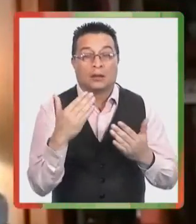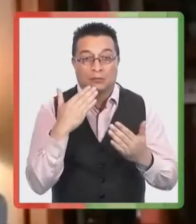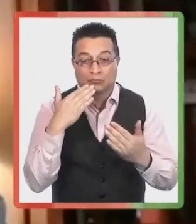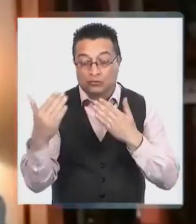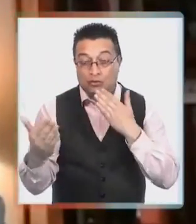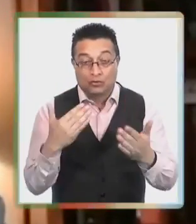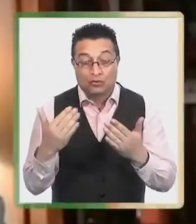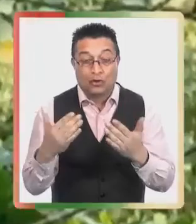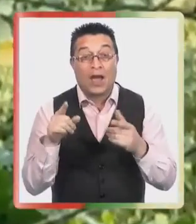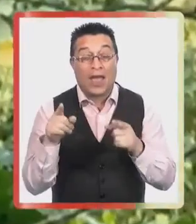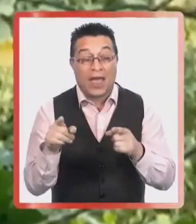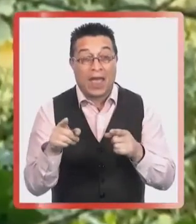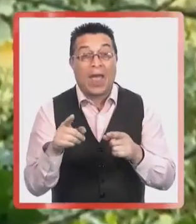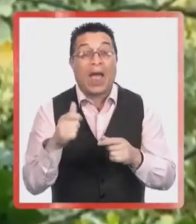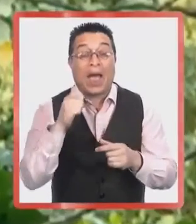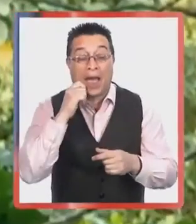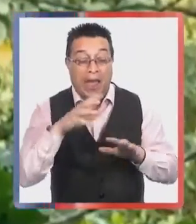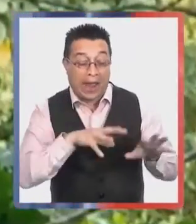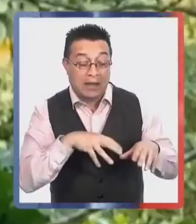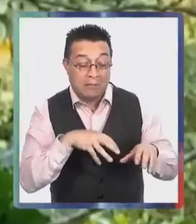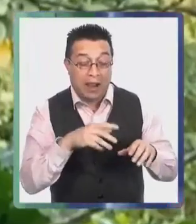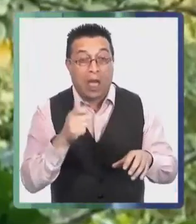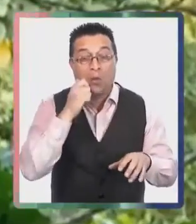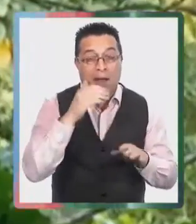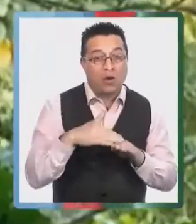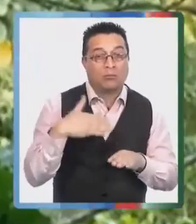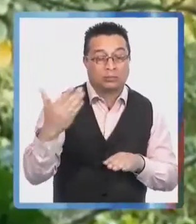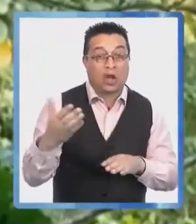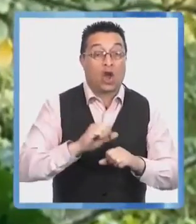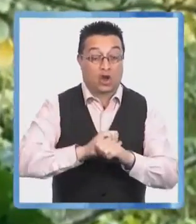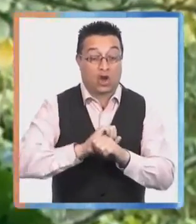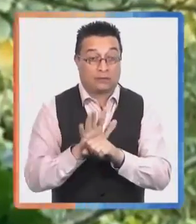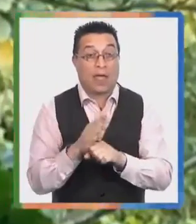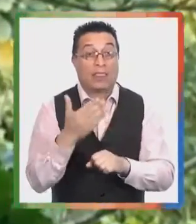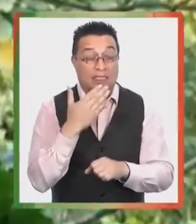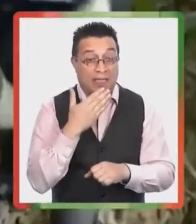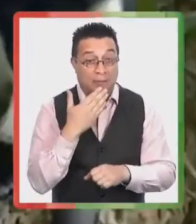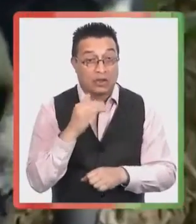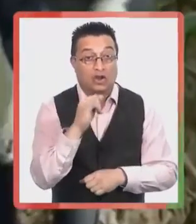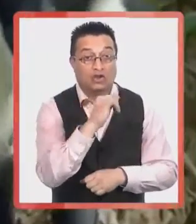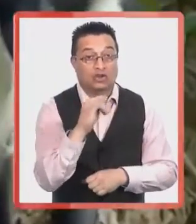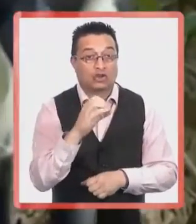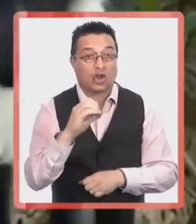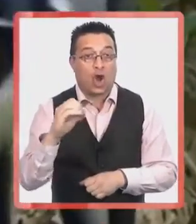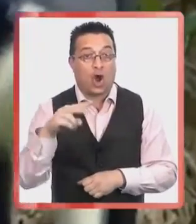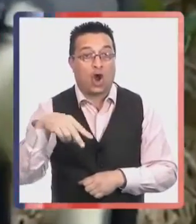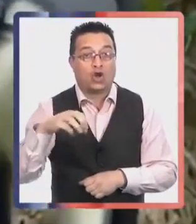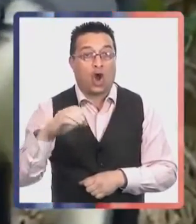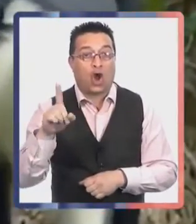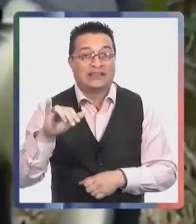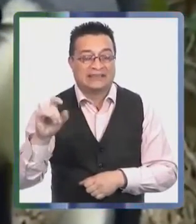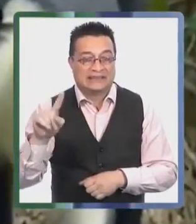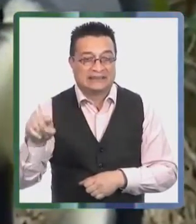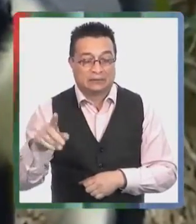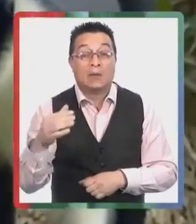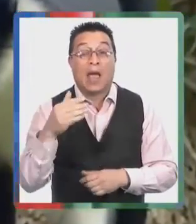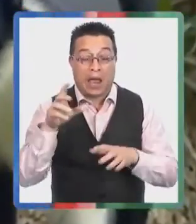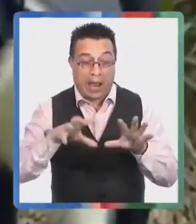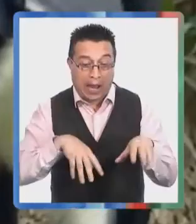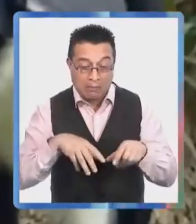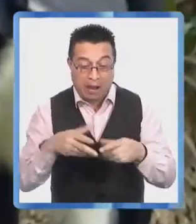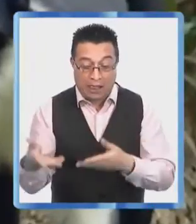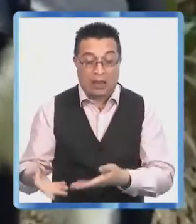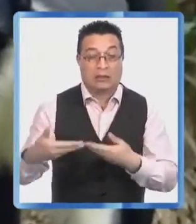se transmite de un animal al ser humano. Curiosamente, el coronavirus también es una zoonosis. El coronavirus se transmitió desde